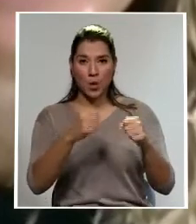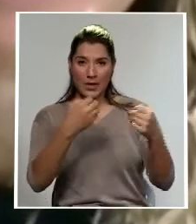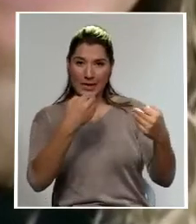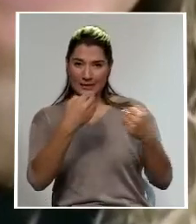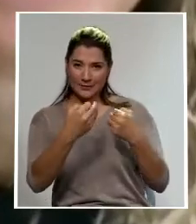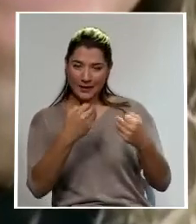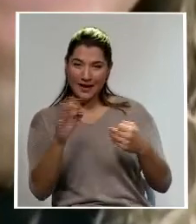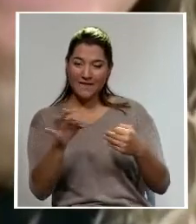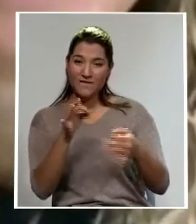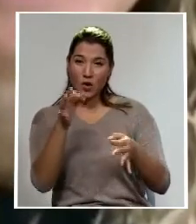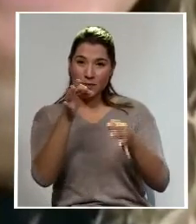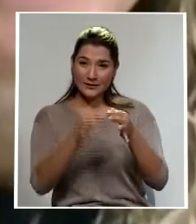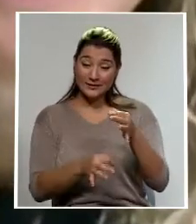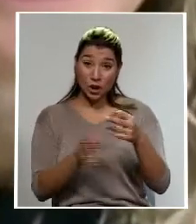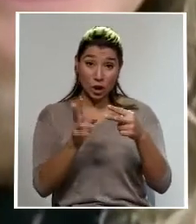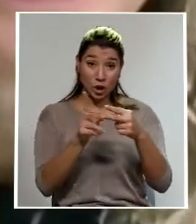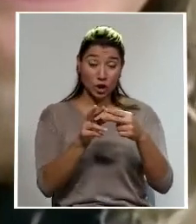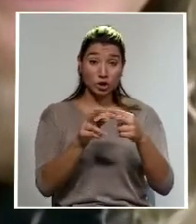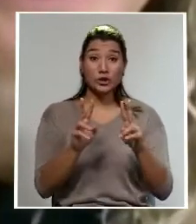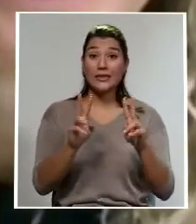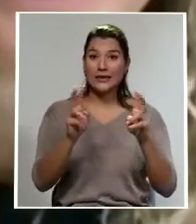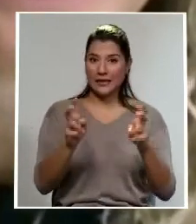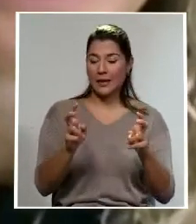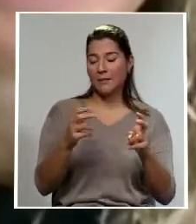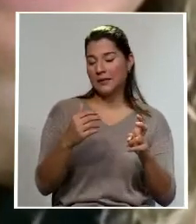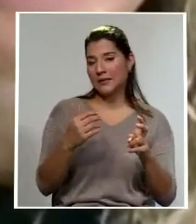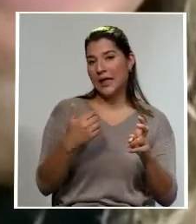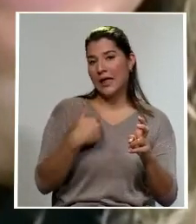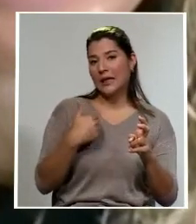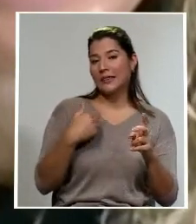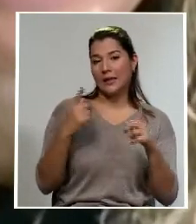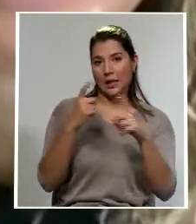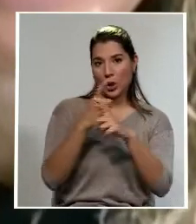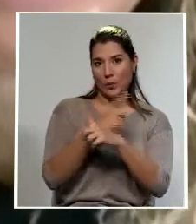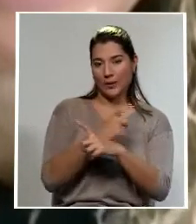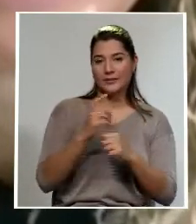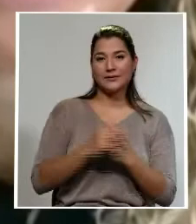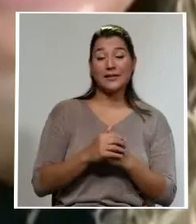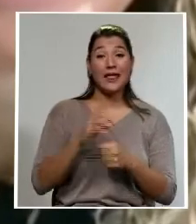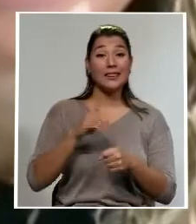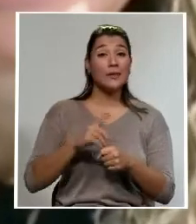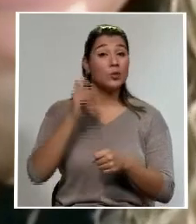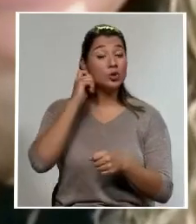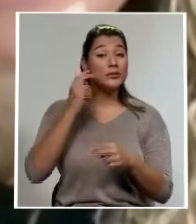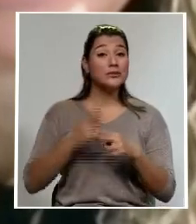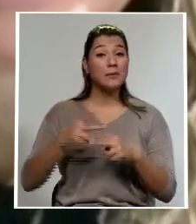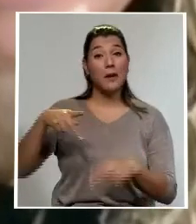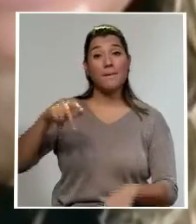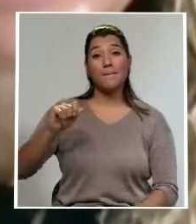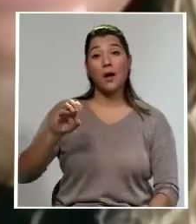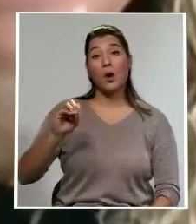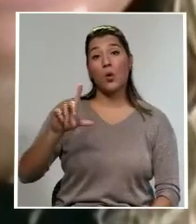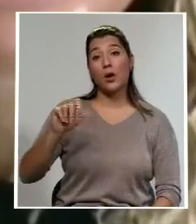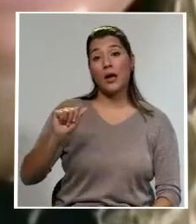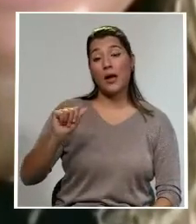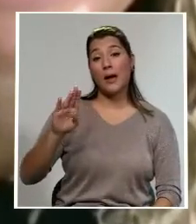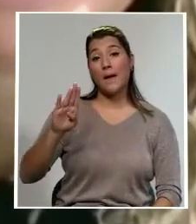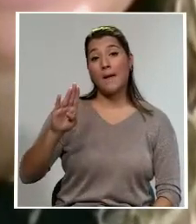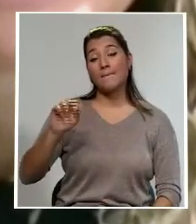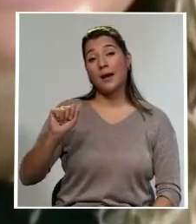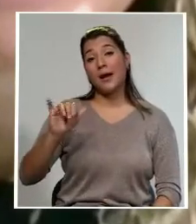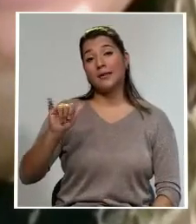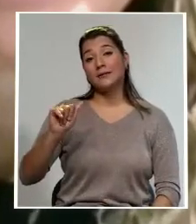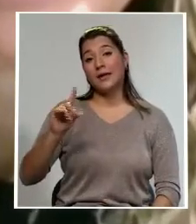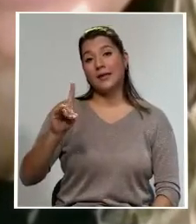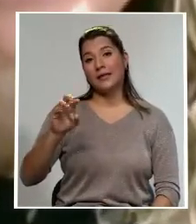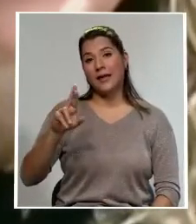palabras sencillas dos temas que tienen un nivel de complejidad. La diputada Paola Valladares, muchísimas gracias